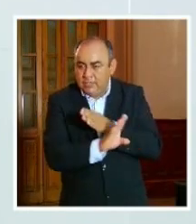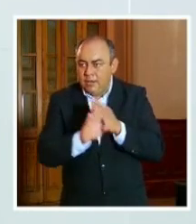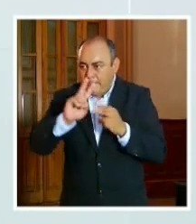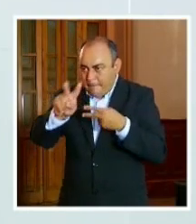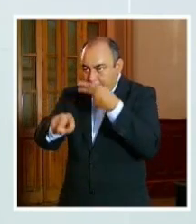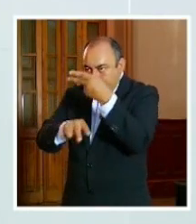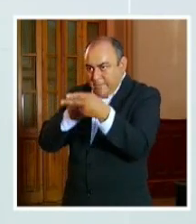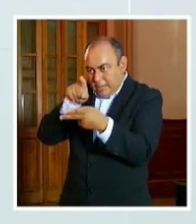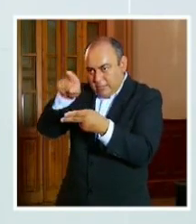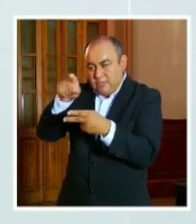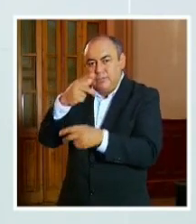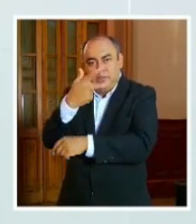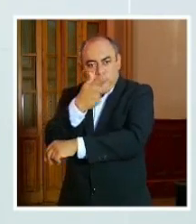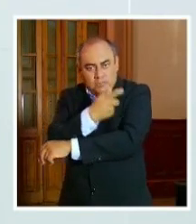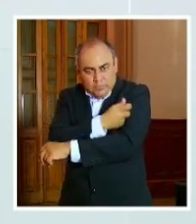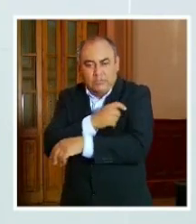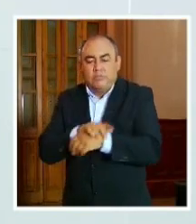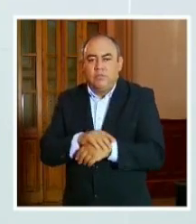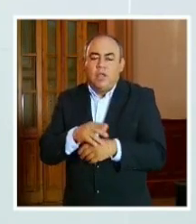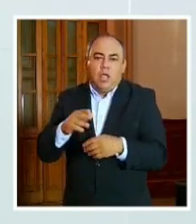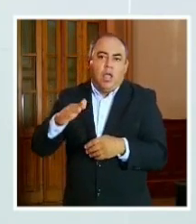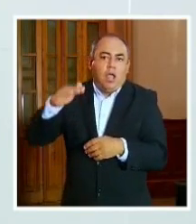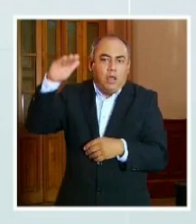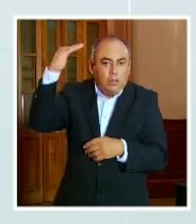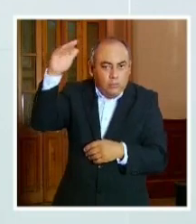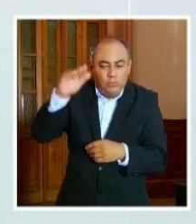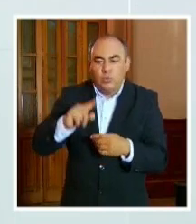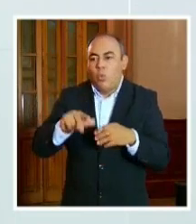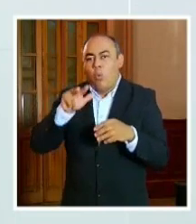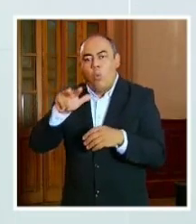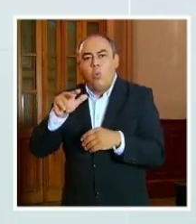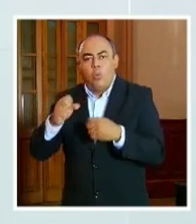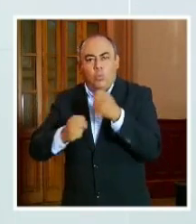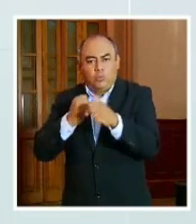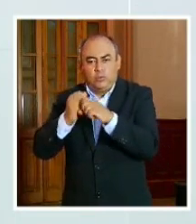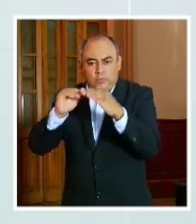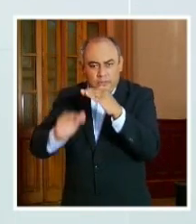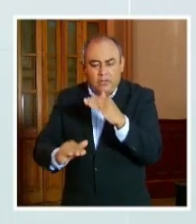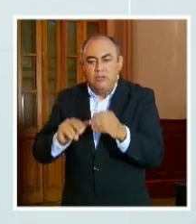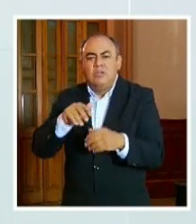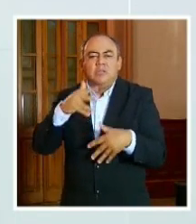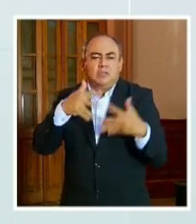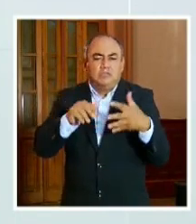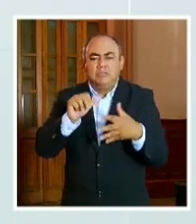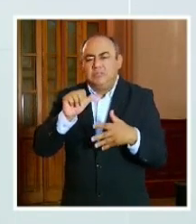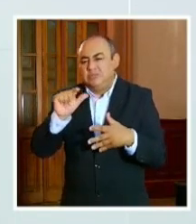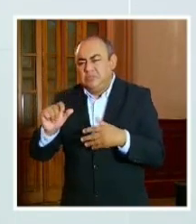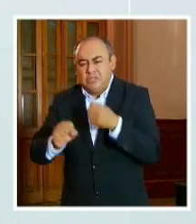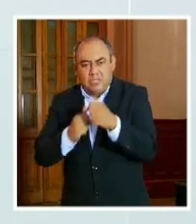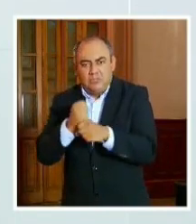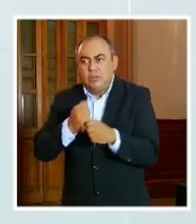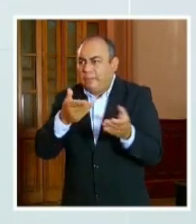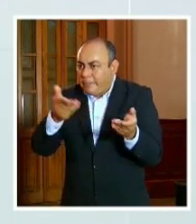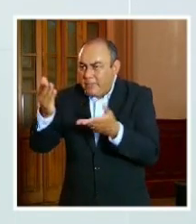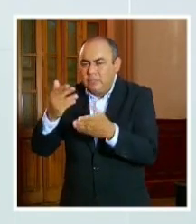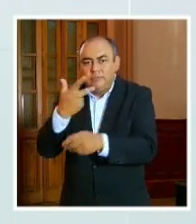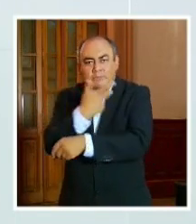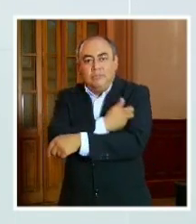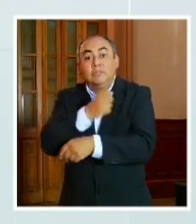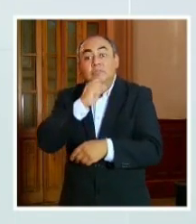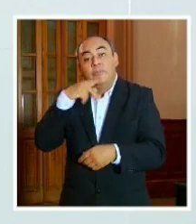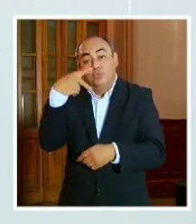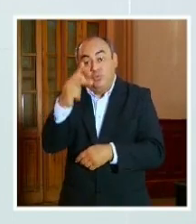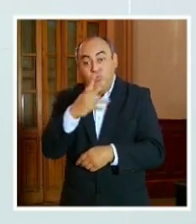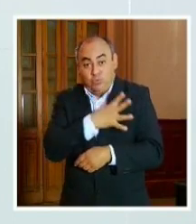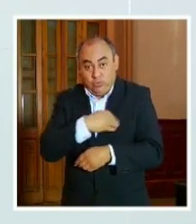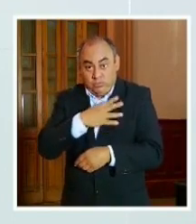la vacunación local para los adultos o para los jóvenes entre 15 y 17 y lleven a sus hijos a vacunar